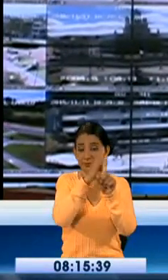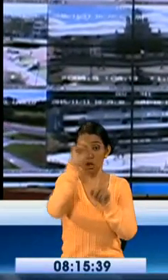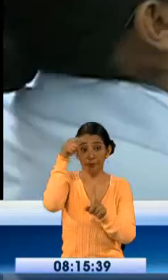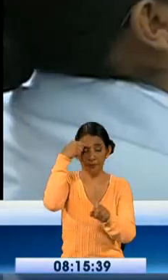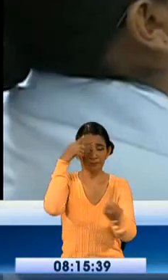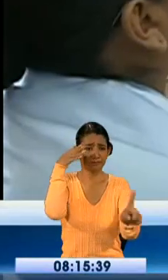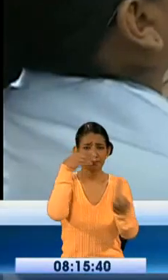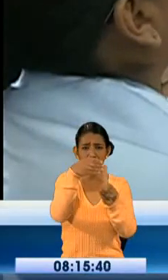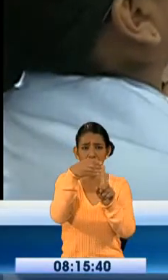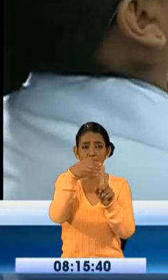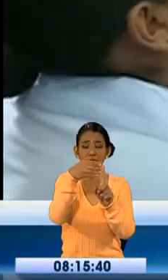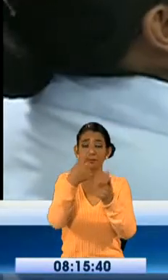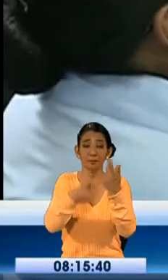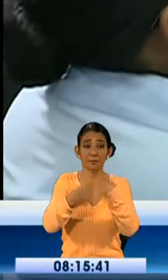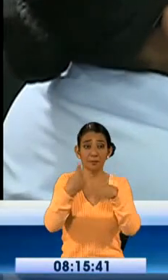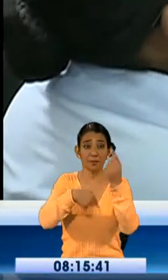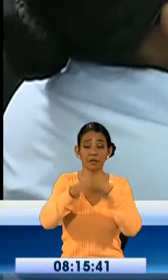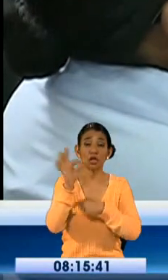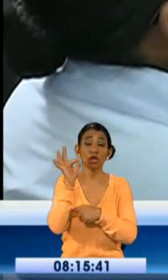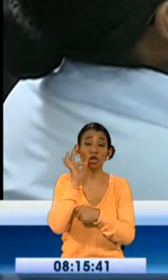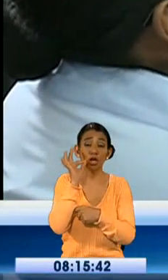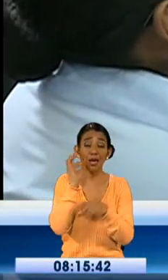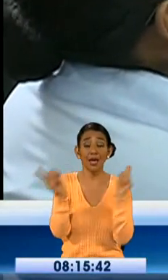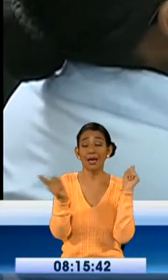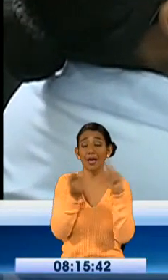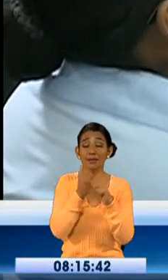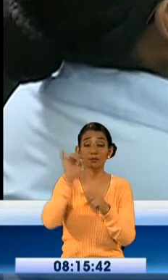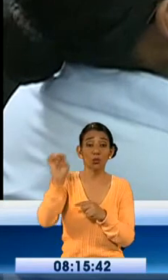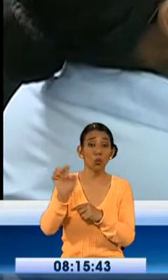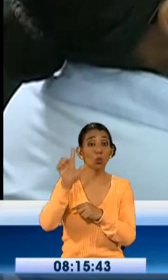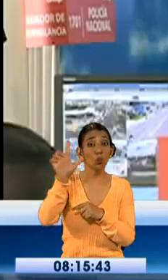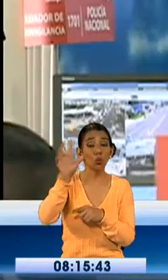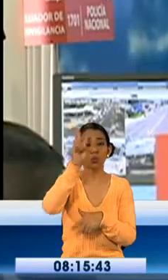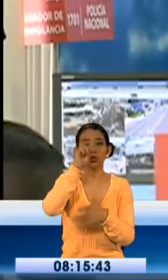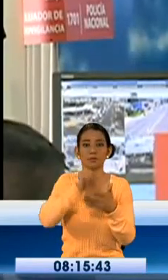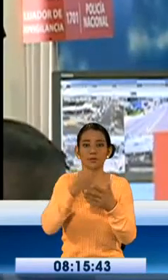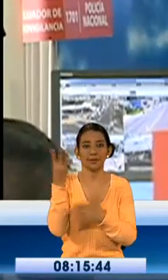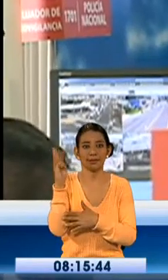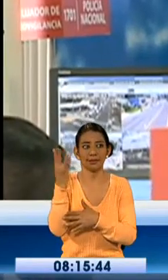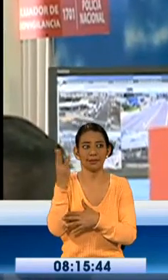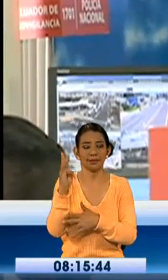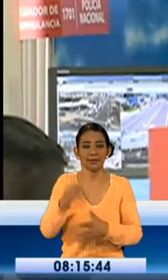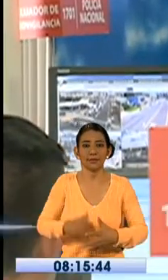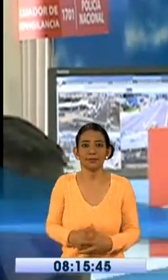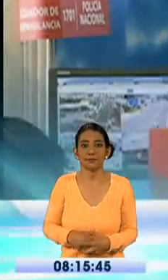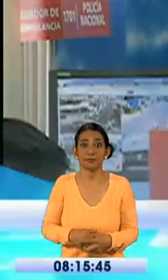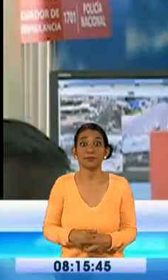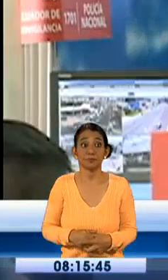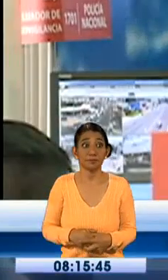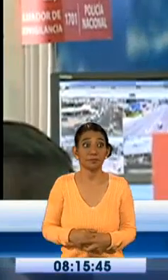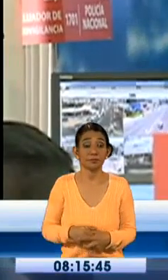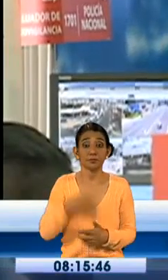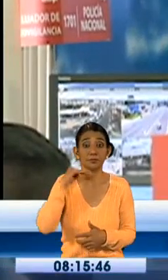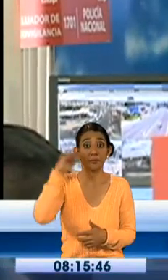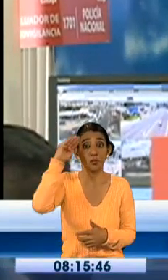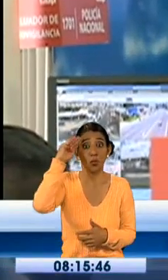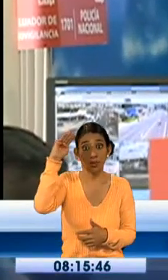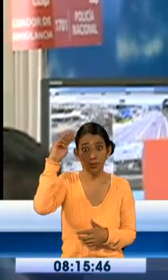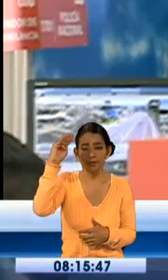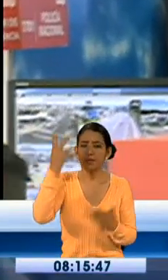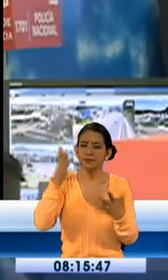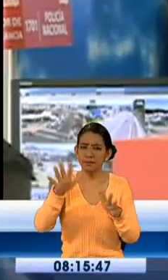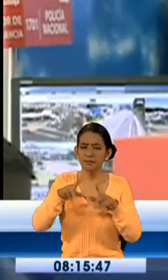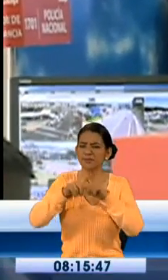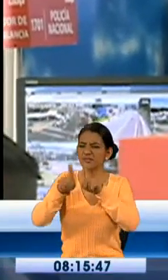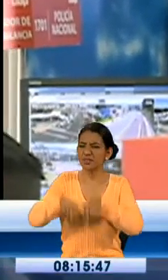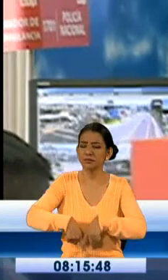es erradicar el microtráfico hasta julio del año 2016. Porque desde aquí nuestros policías y el resto de